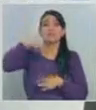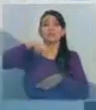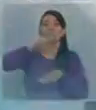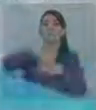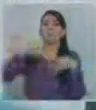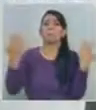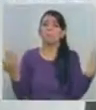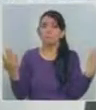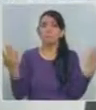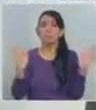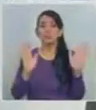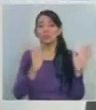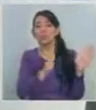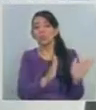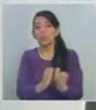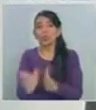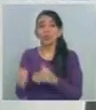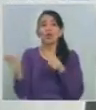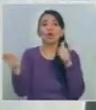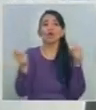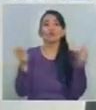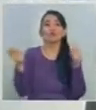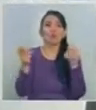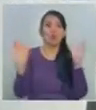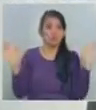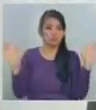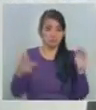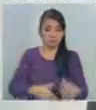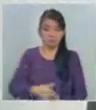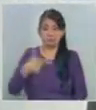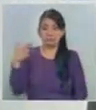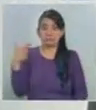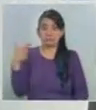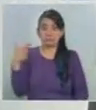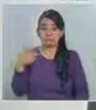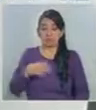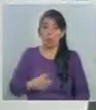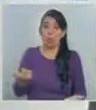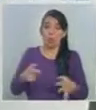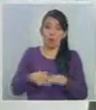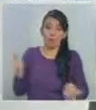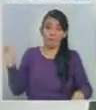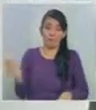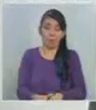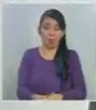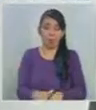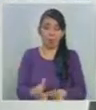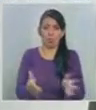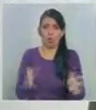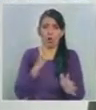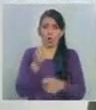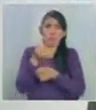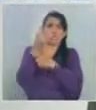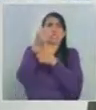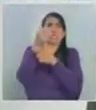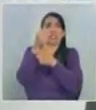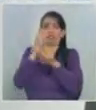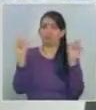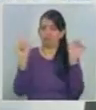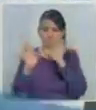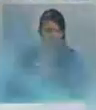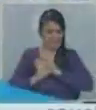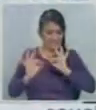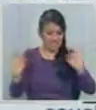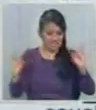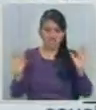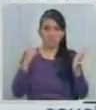resguardar el control del orden público. No se hará uso, como siempre, de ningún tipo de equipo de mantenimiento del orden